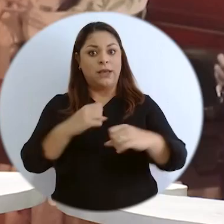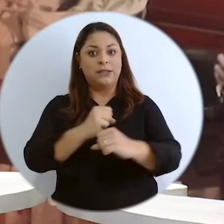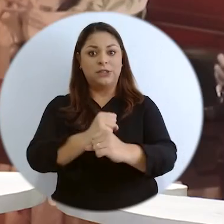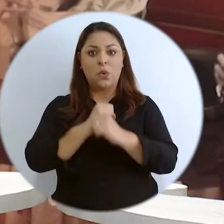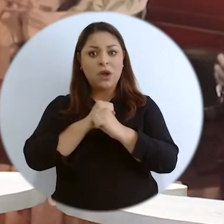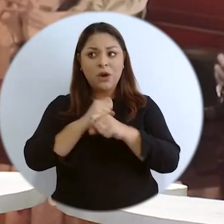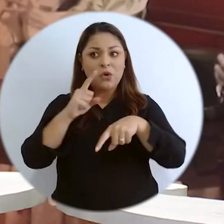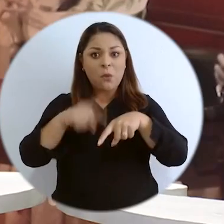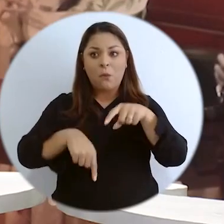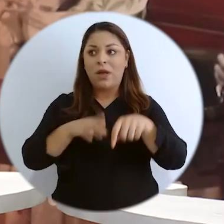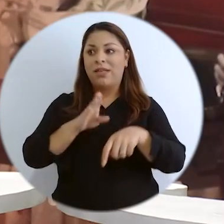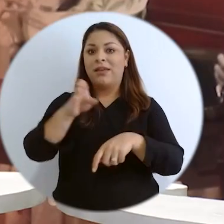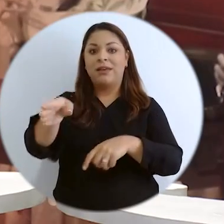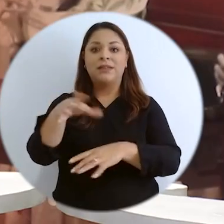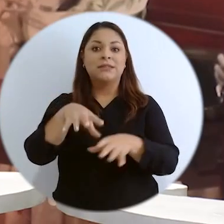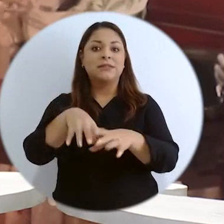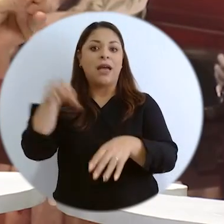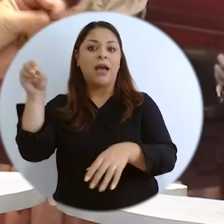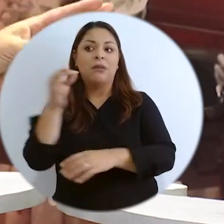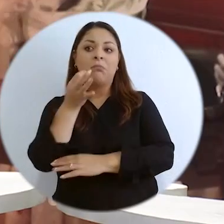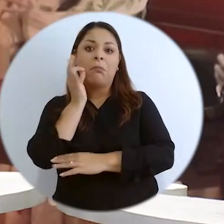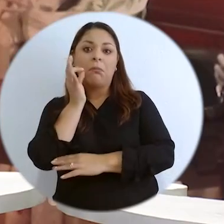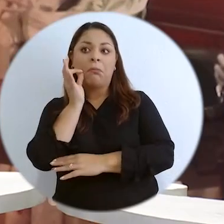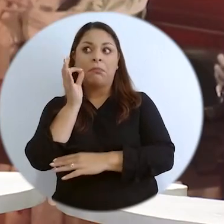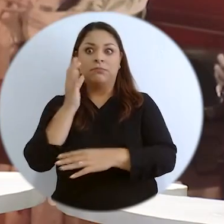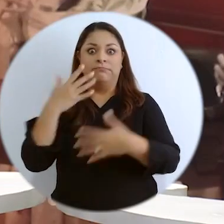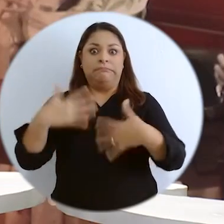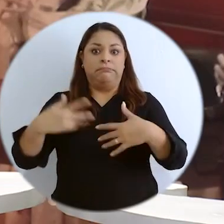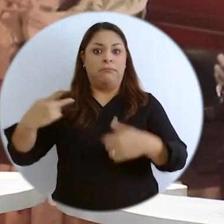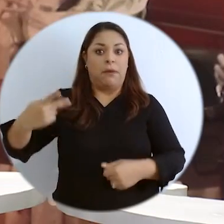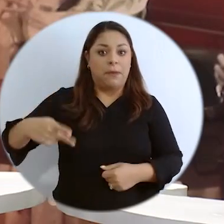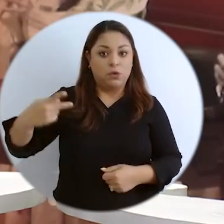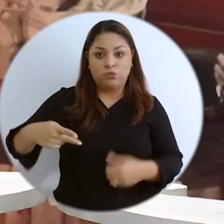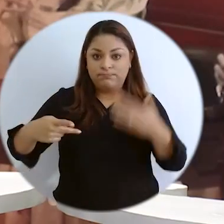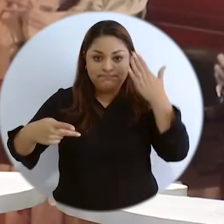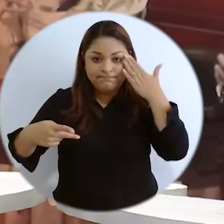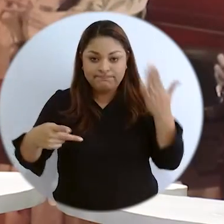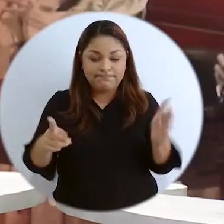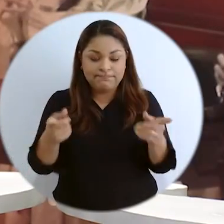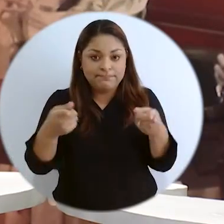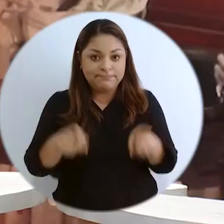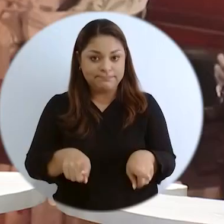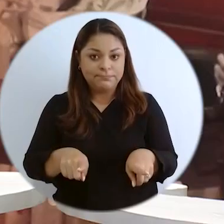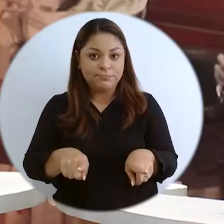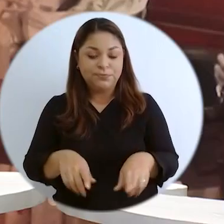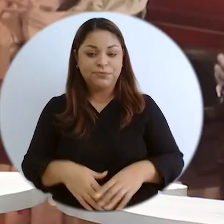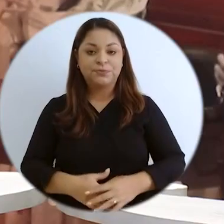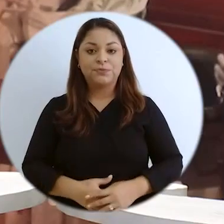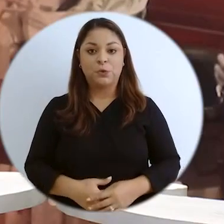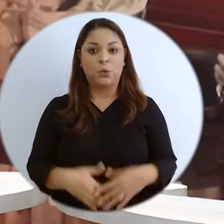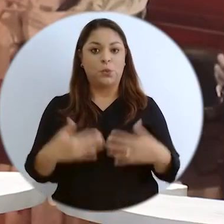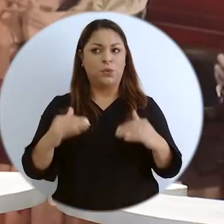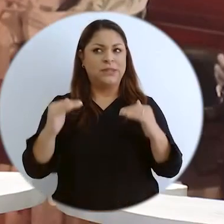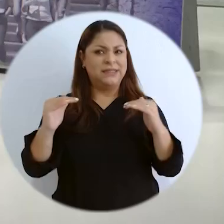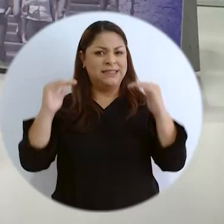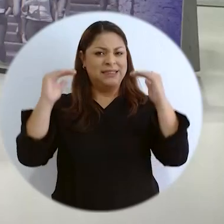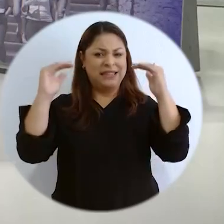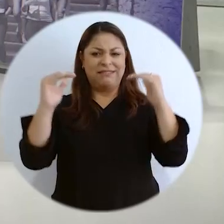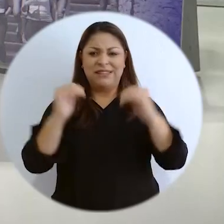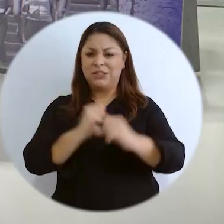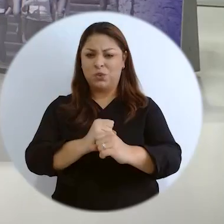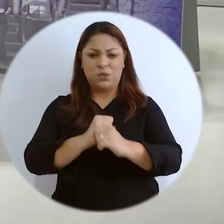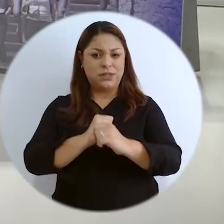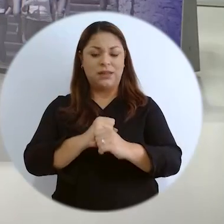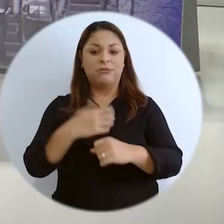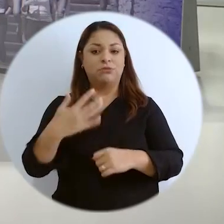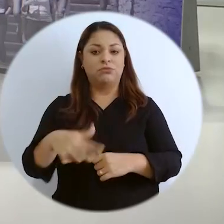¿verdad?, seguridad de irse a tomar un café a cualquier parte, porque no sabe qué puede suceder. A